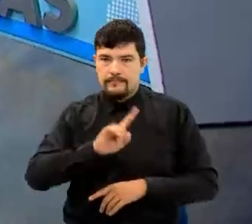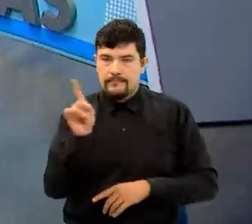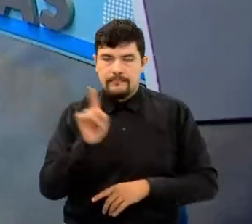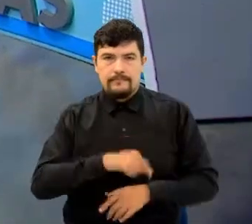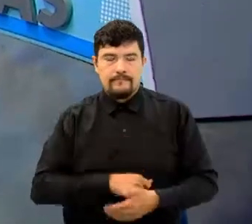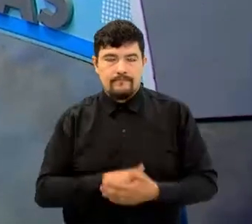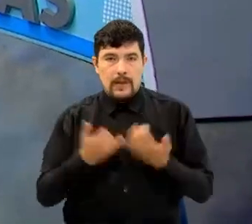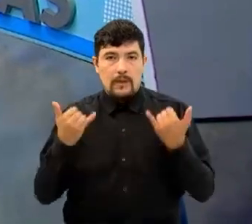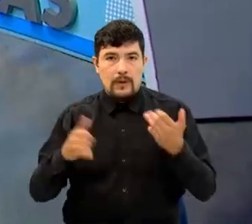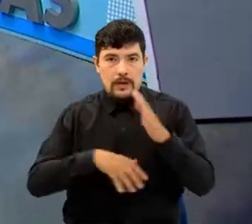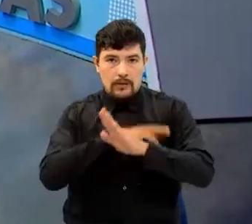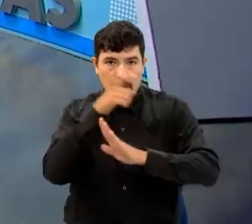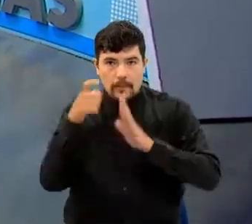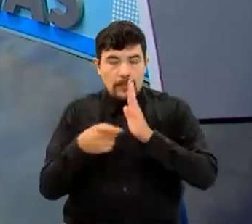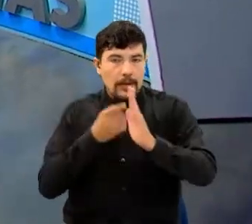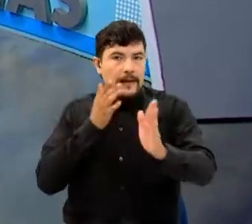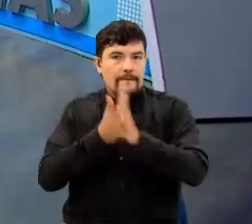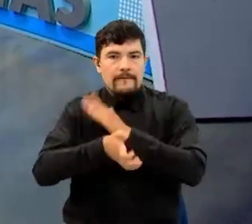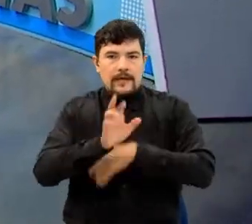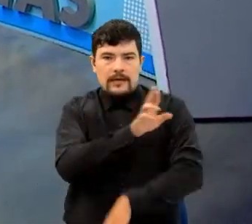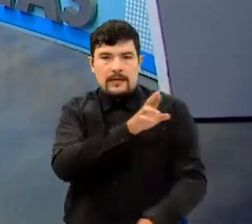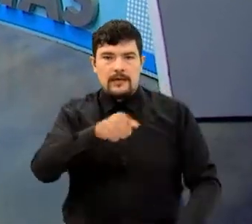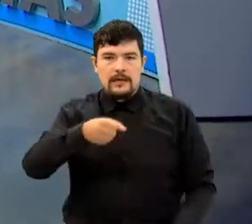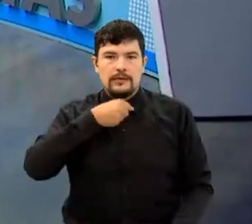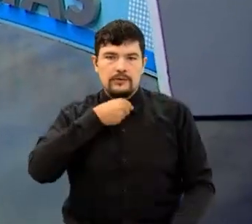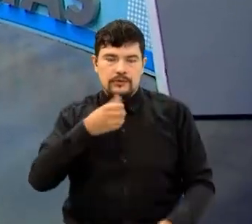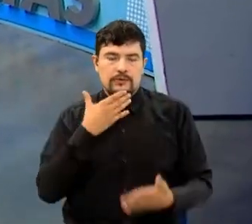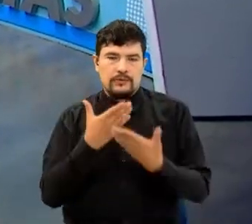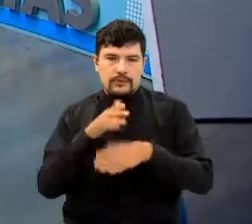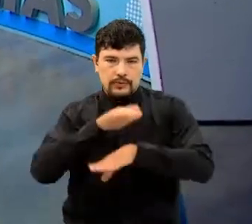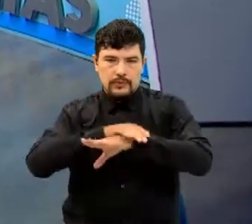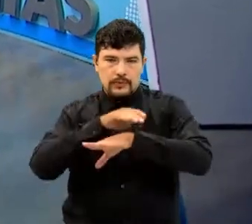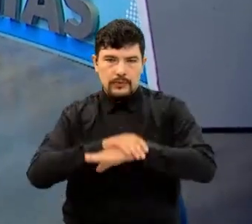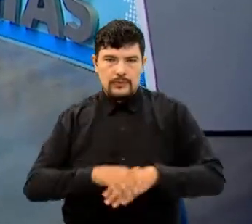Esa ha sido entonces toda la información. Tatiana García para Oriente Noticias. Estamos informando.